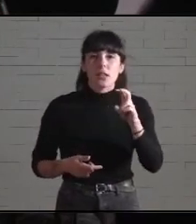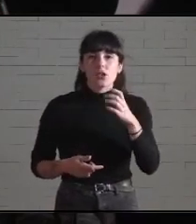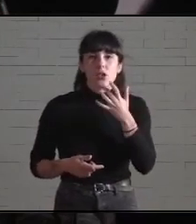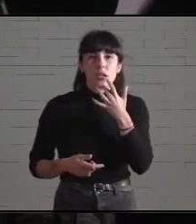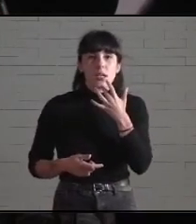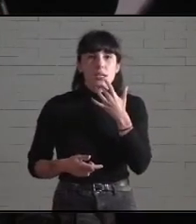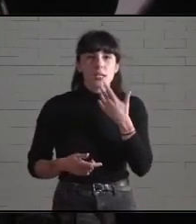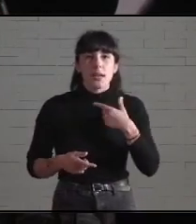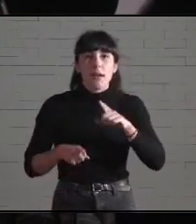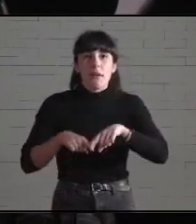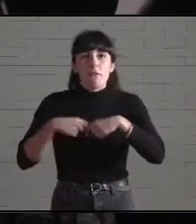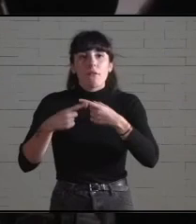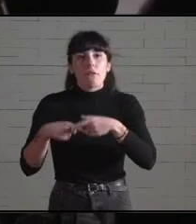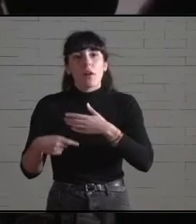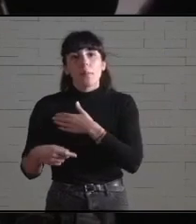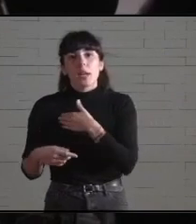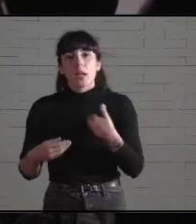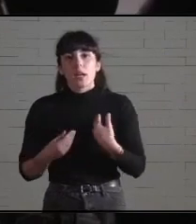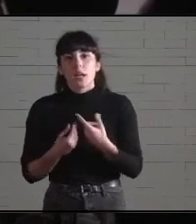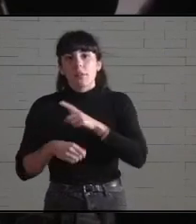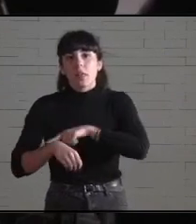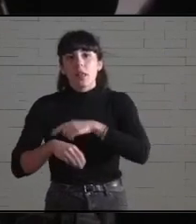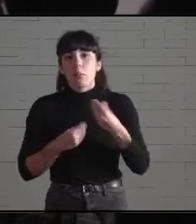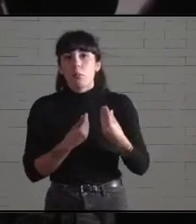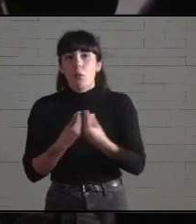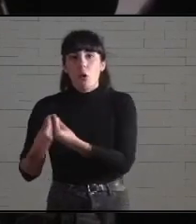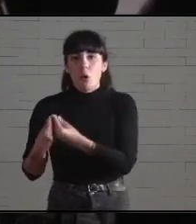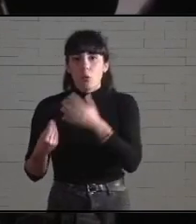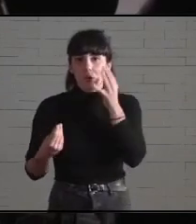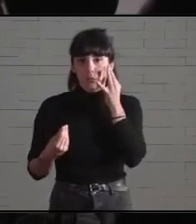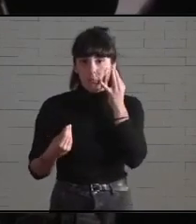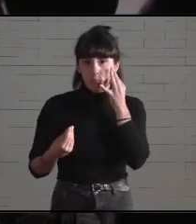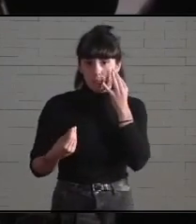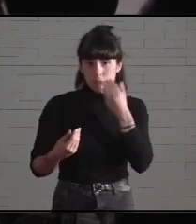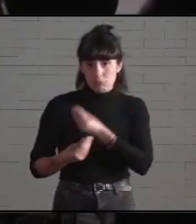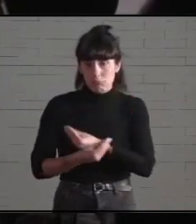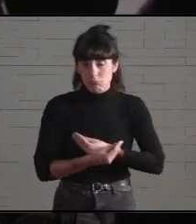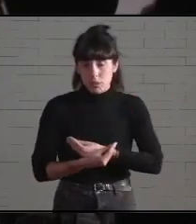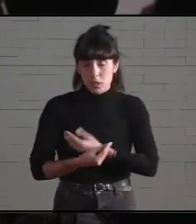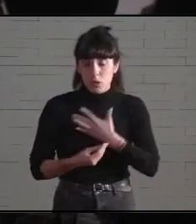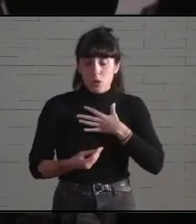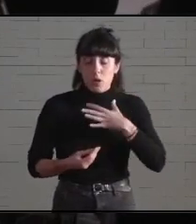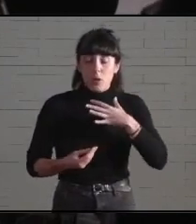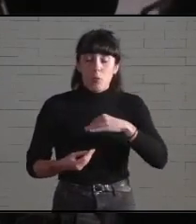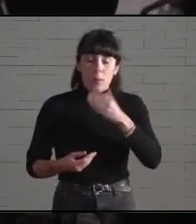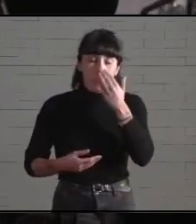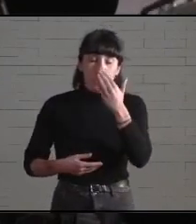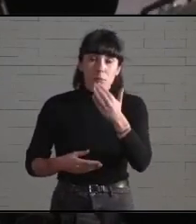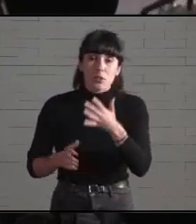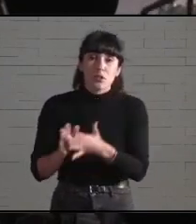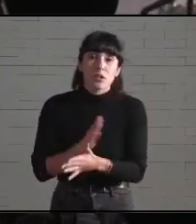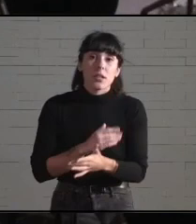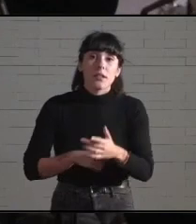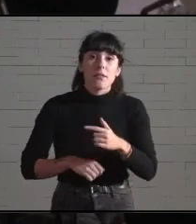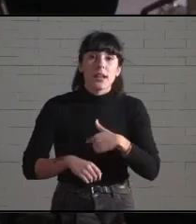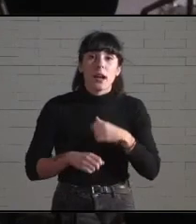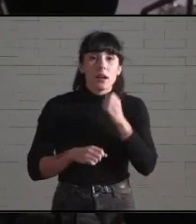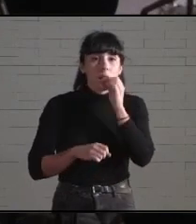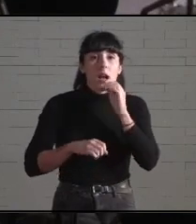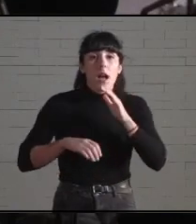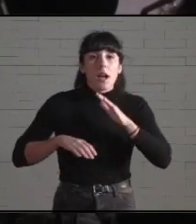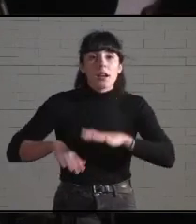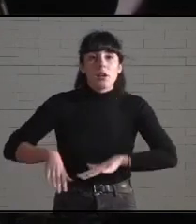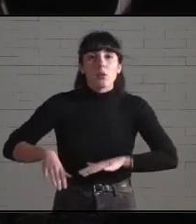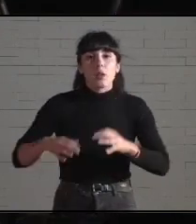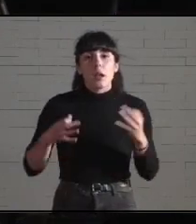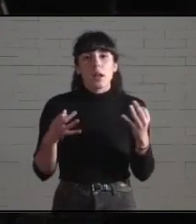pasar tiempo con sus hijos y el permiso que hablábamos antes, pues que no tengan que renunciar a